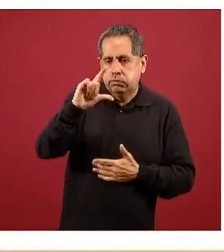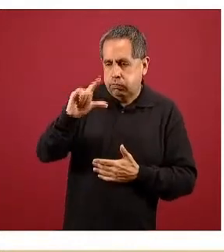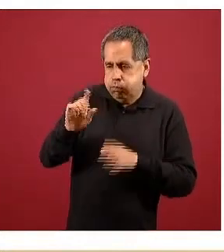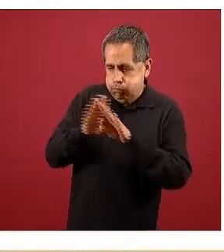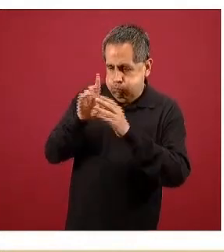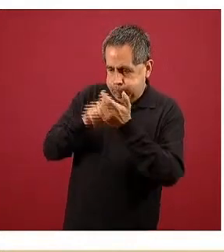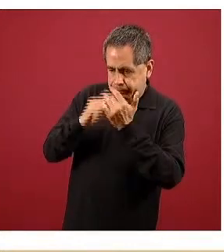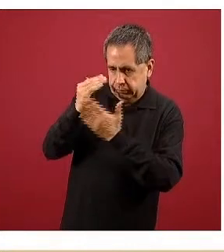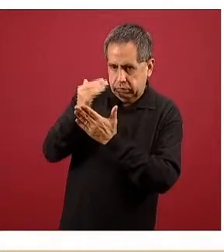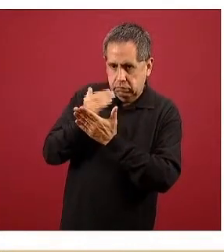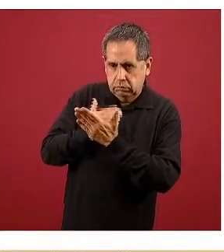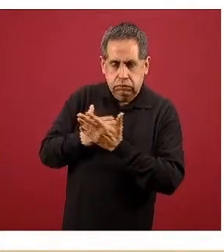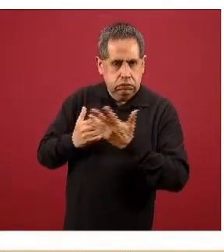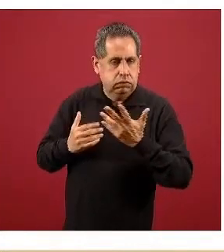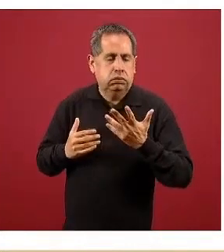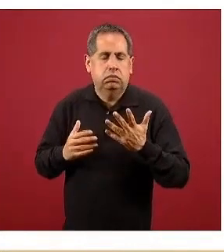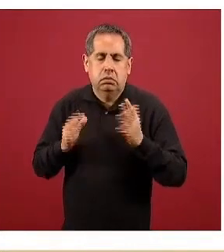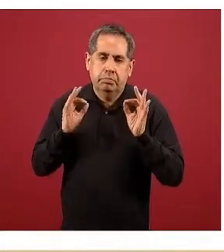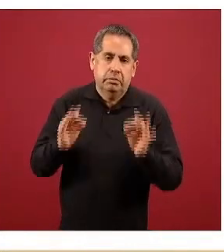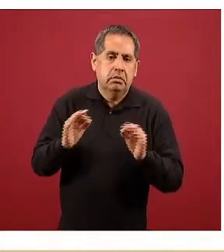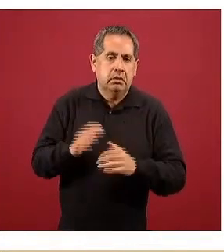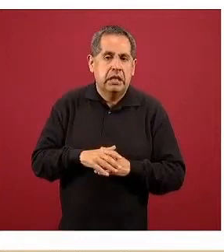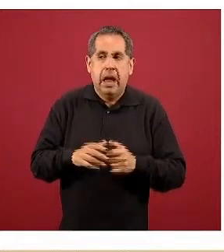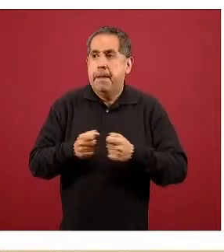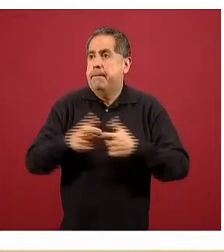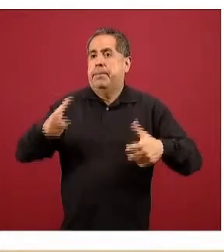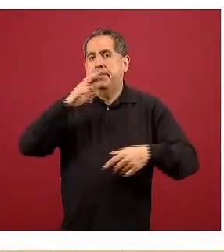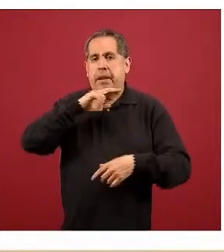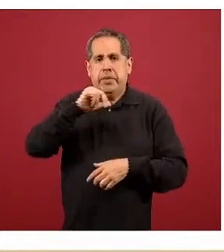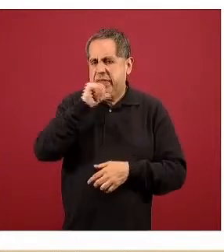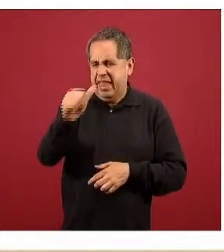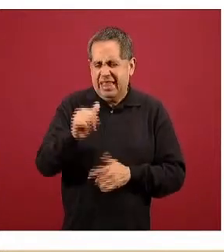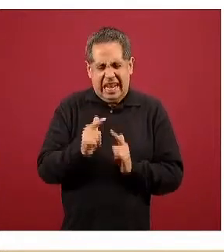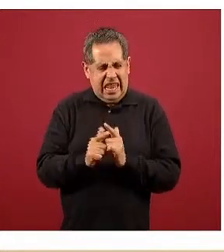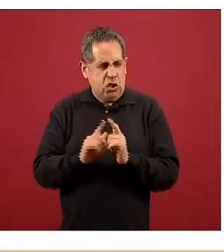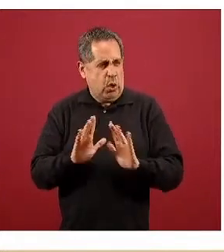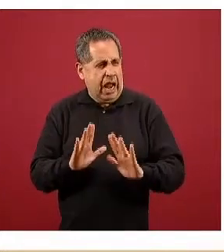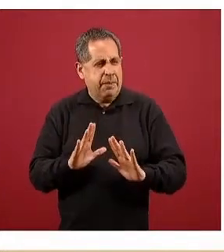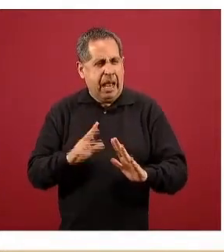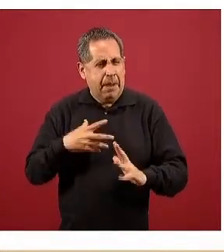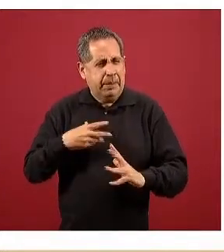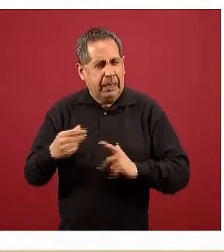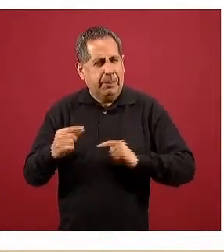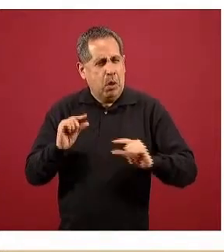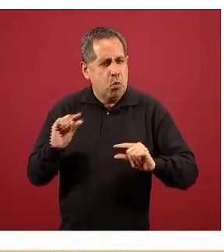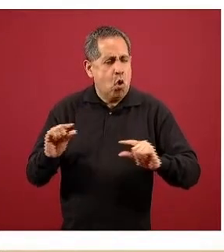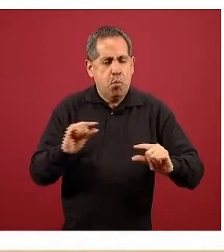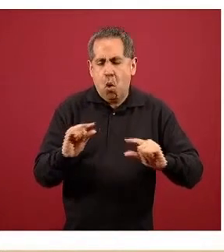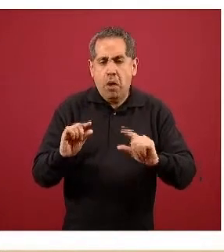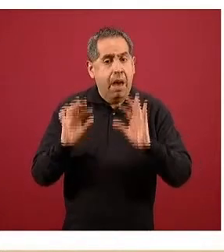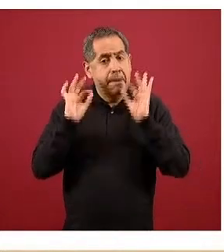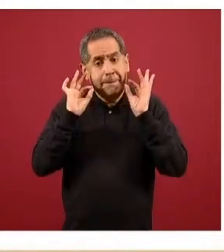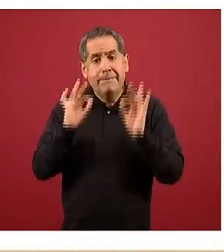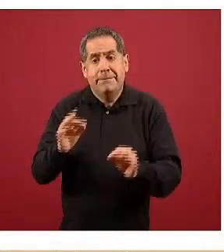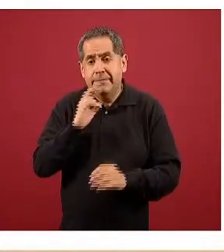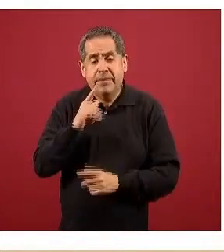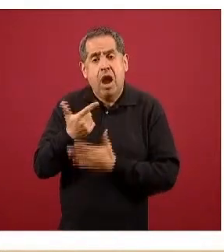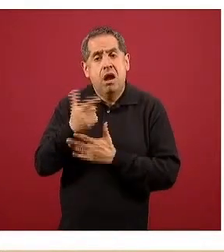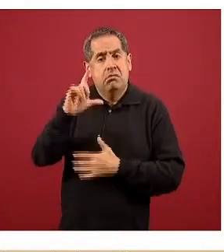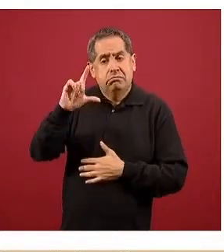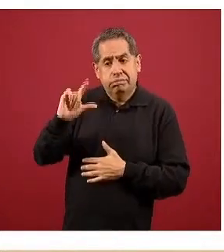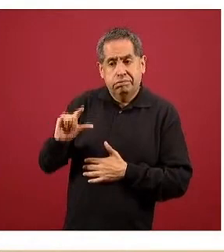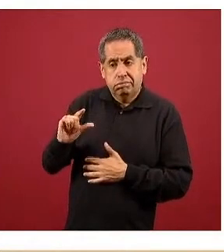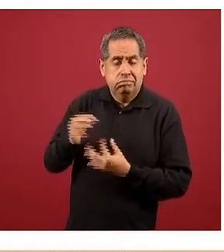disminuir la movilidad y disminuir la velocidad con la que crece la epidemia, y logrando una